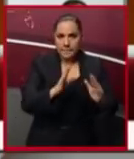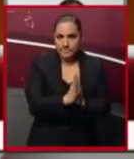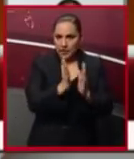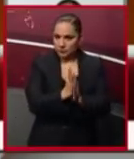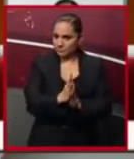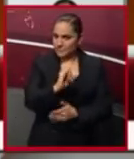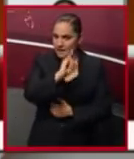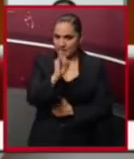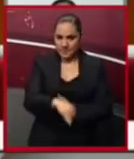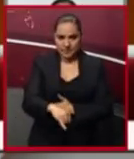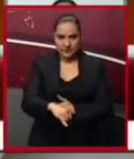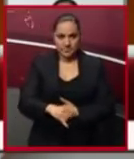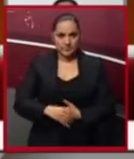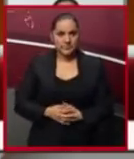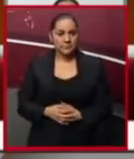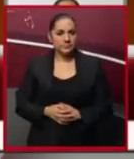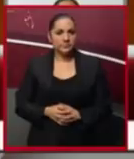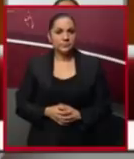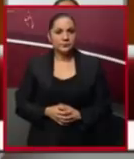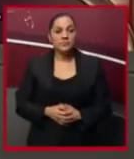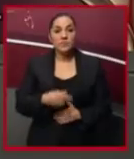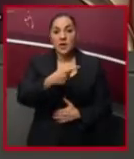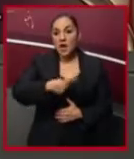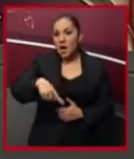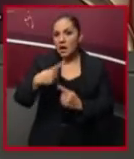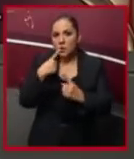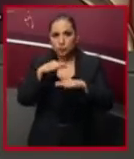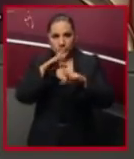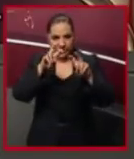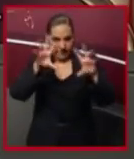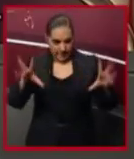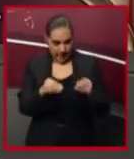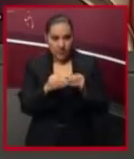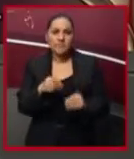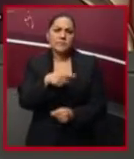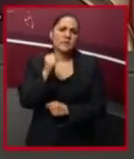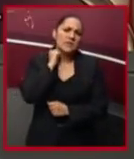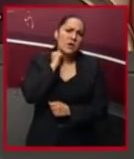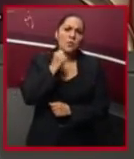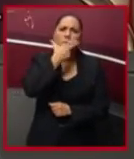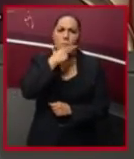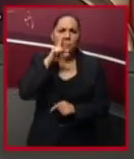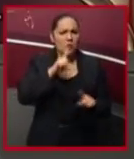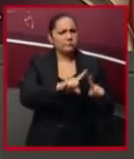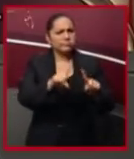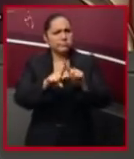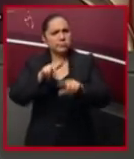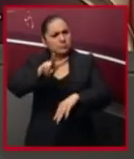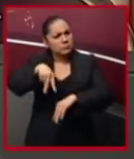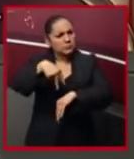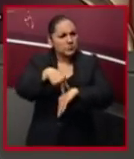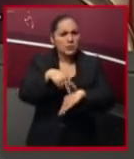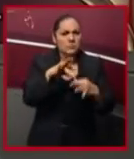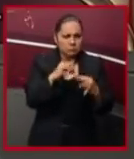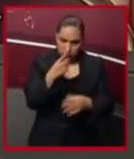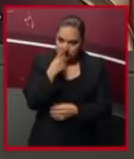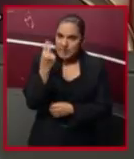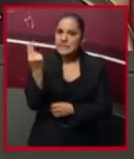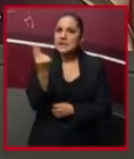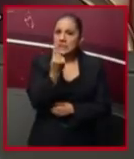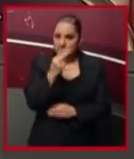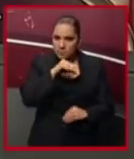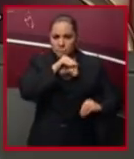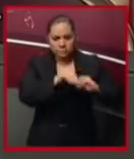públicas. En la discusión en lo general se pronunciaron senadoras y senadores por generar instrumentos jurídicos para